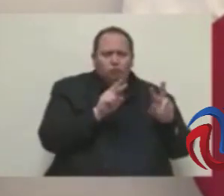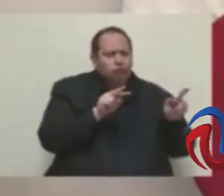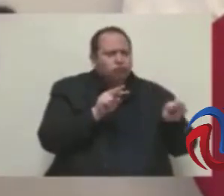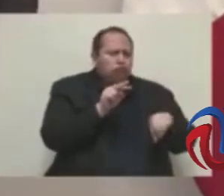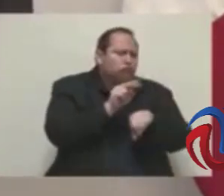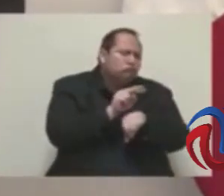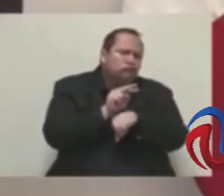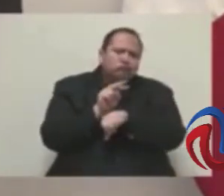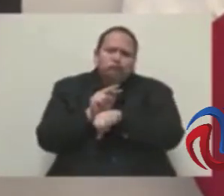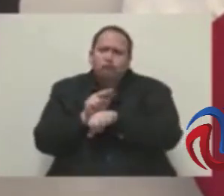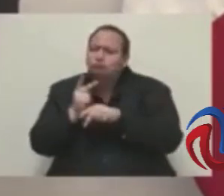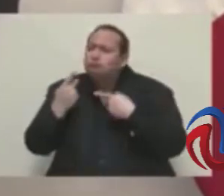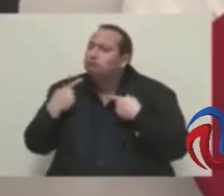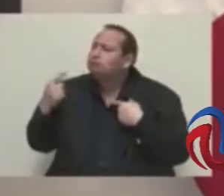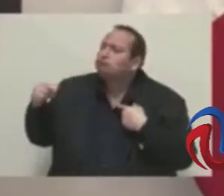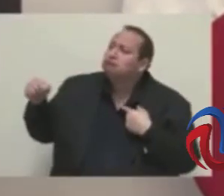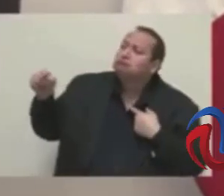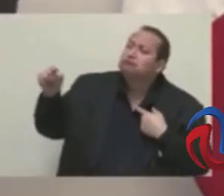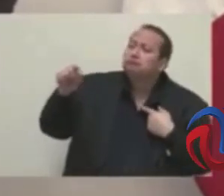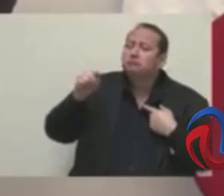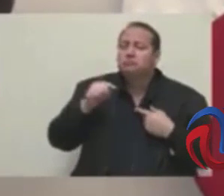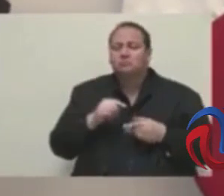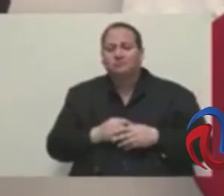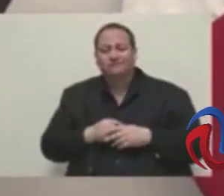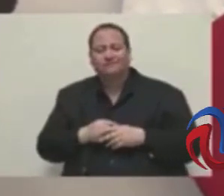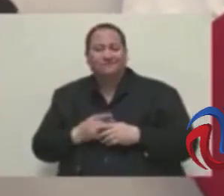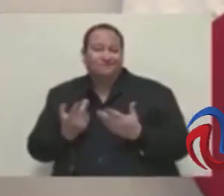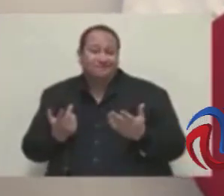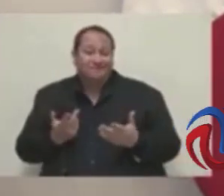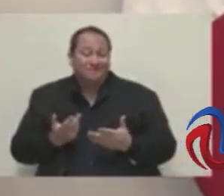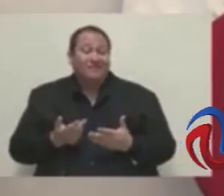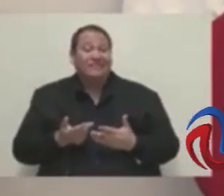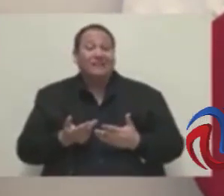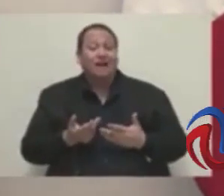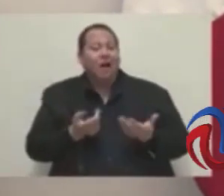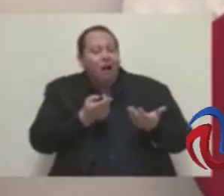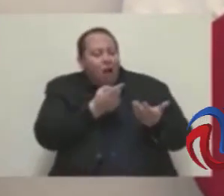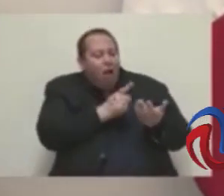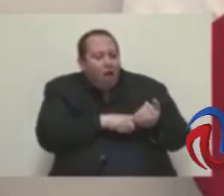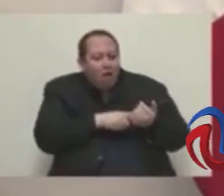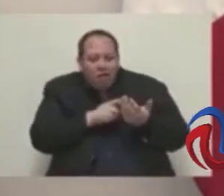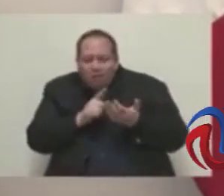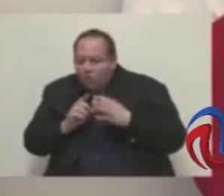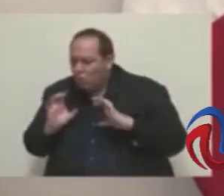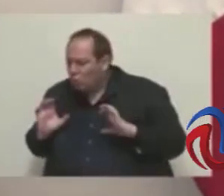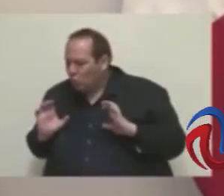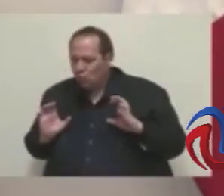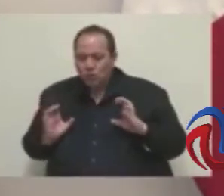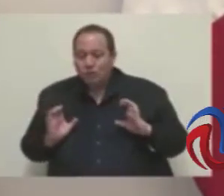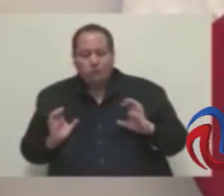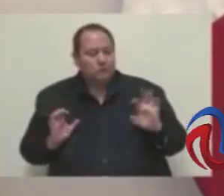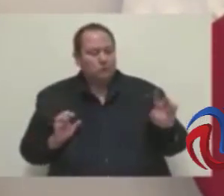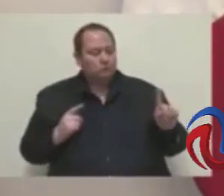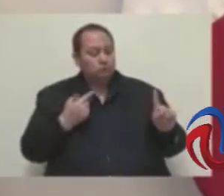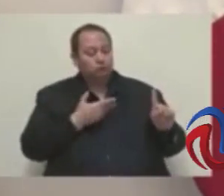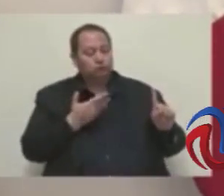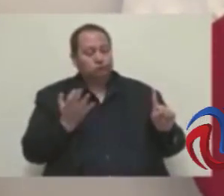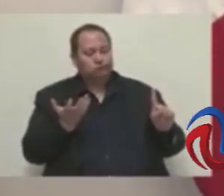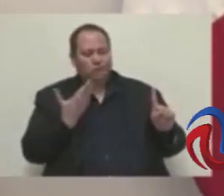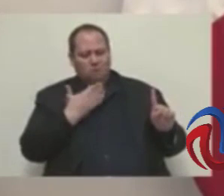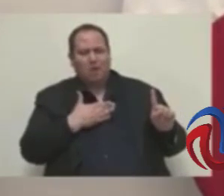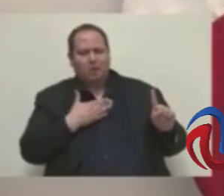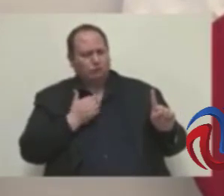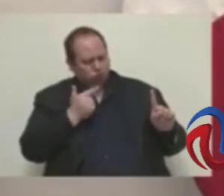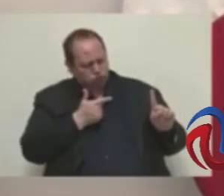vigencia de nuestro personal eh precisamente actuando desde adentro cuando detectamos alguna actuación de unn elemento